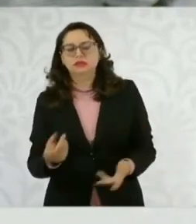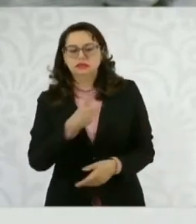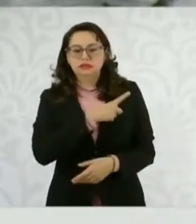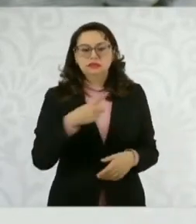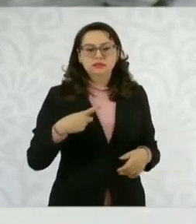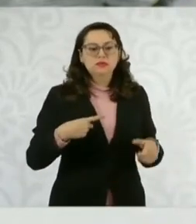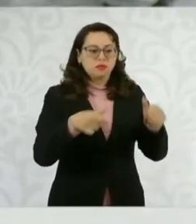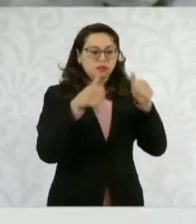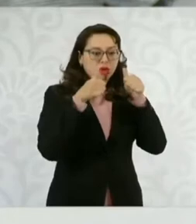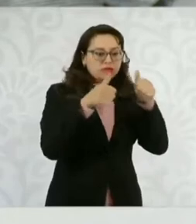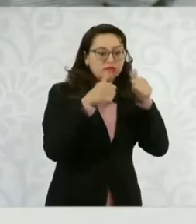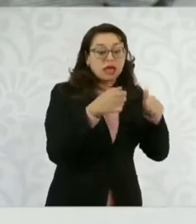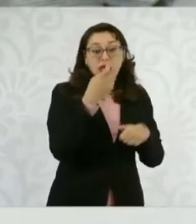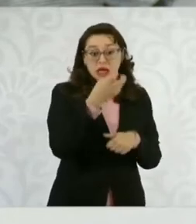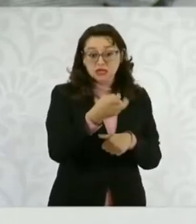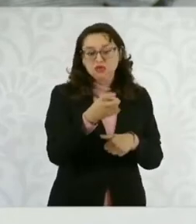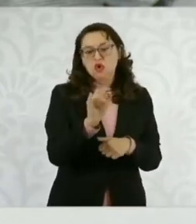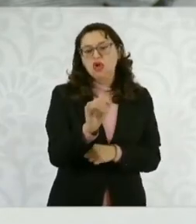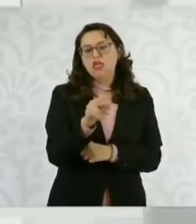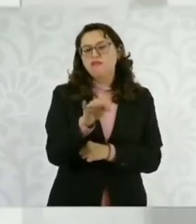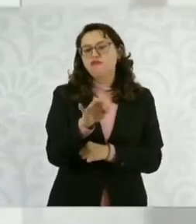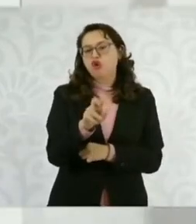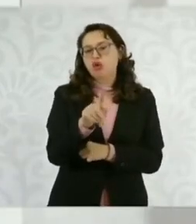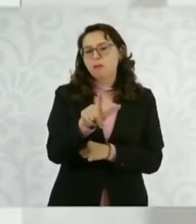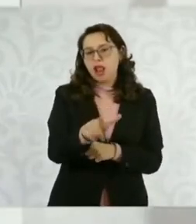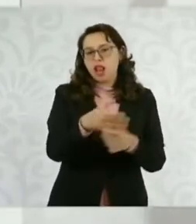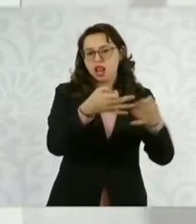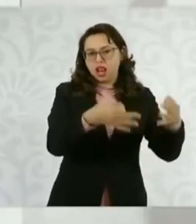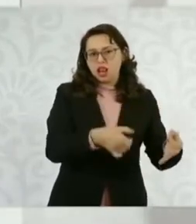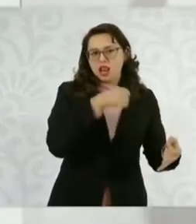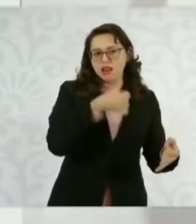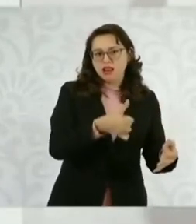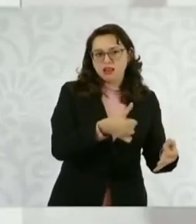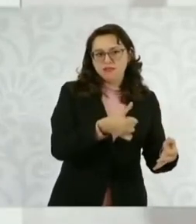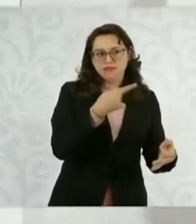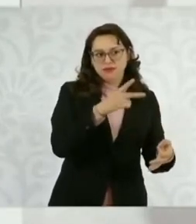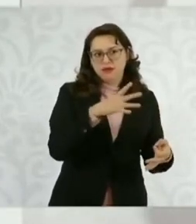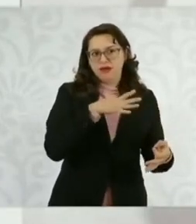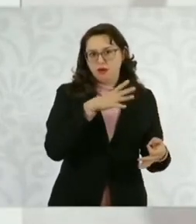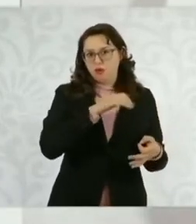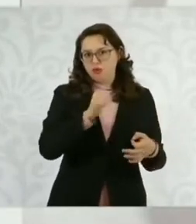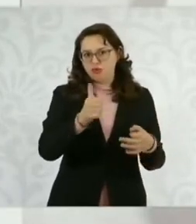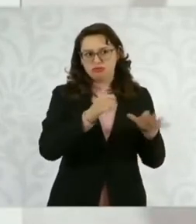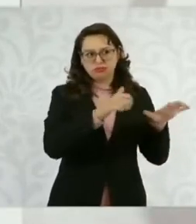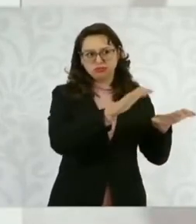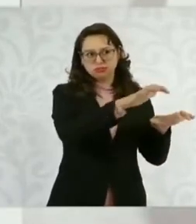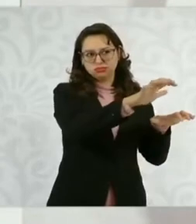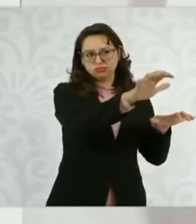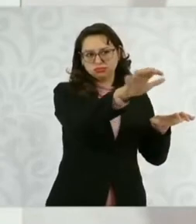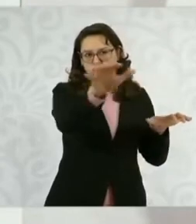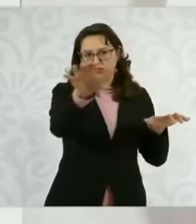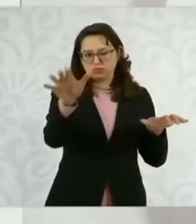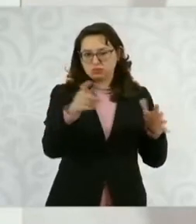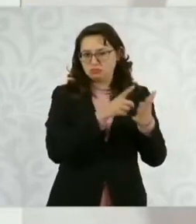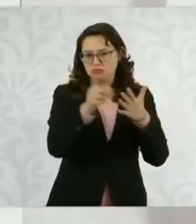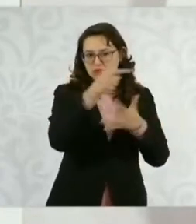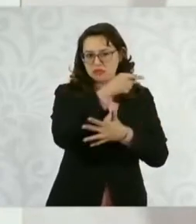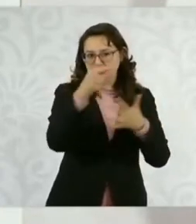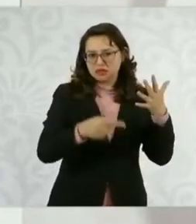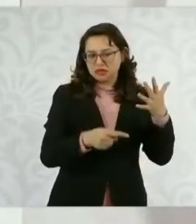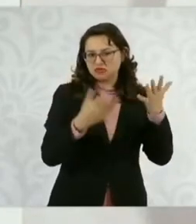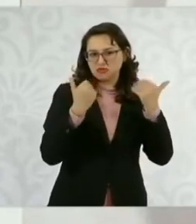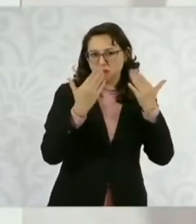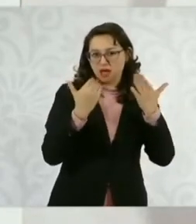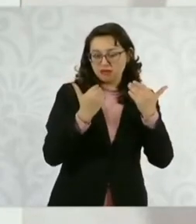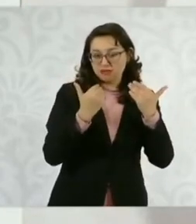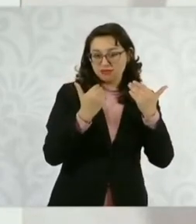es lo único que se piensa que es la economía informal, sino muchos sectores de la economía que trabajan en sectores